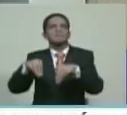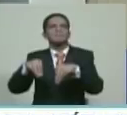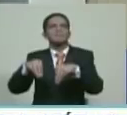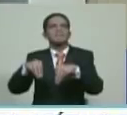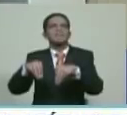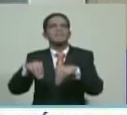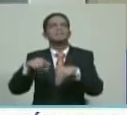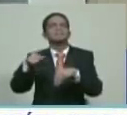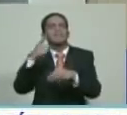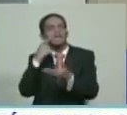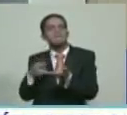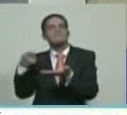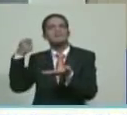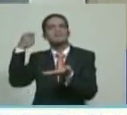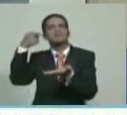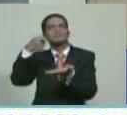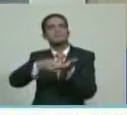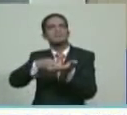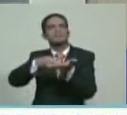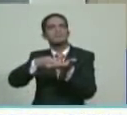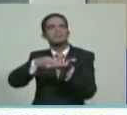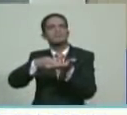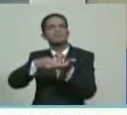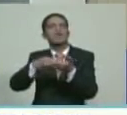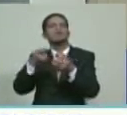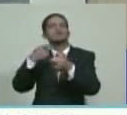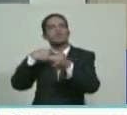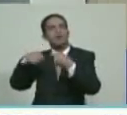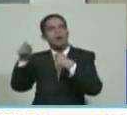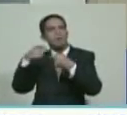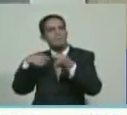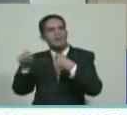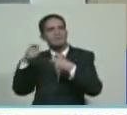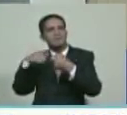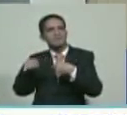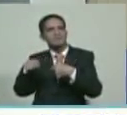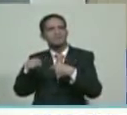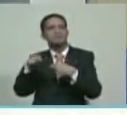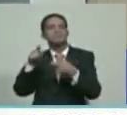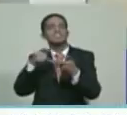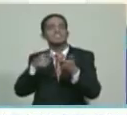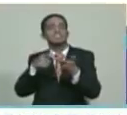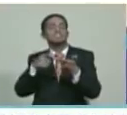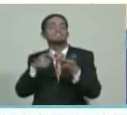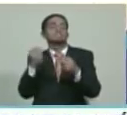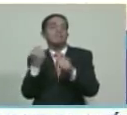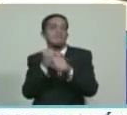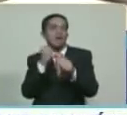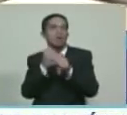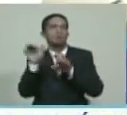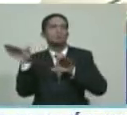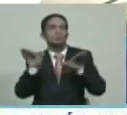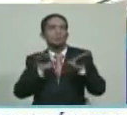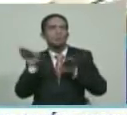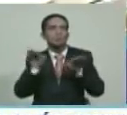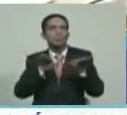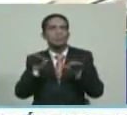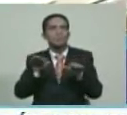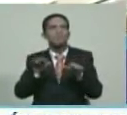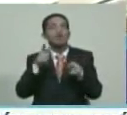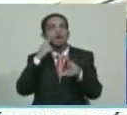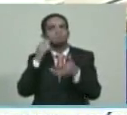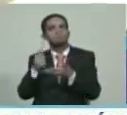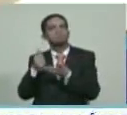inversión comercialización y operaciones turísticas van a tener su respaldo